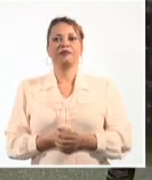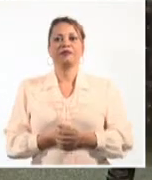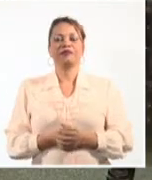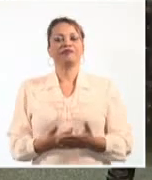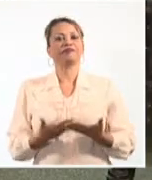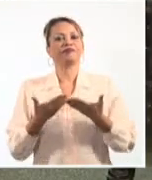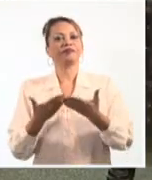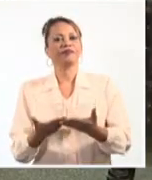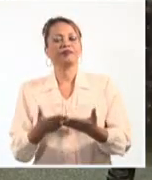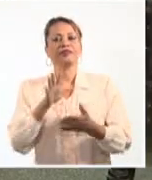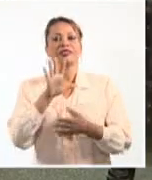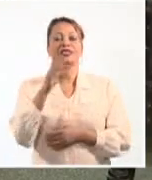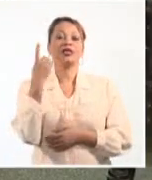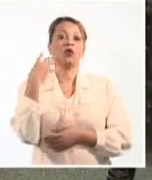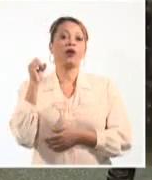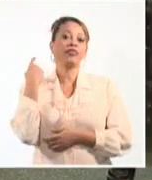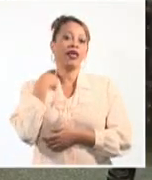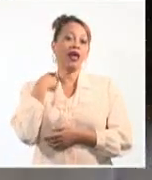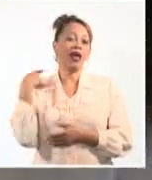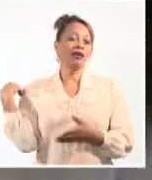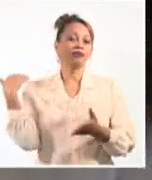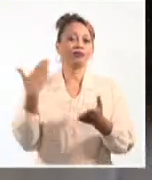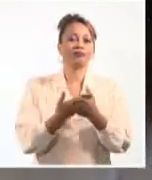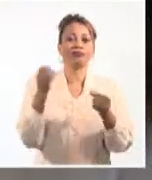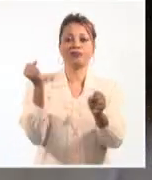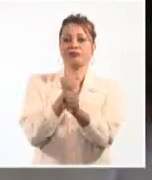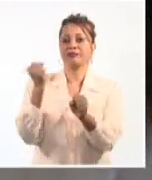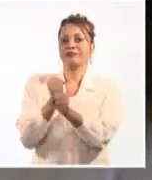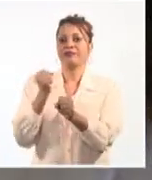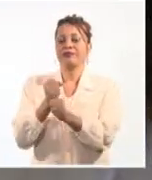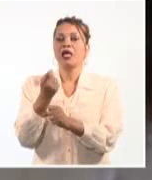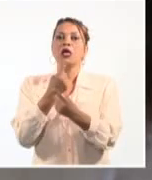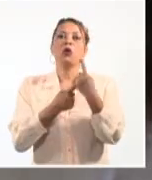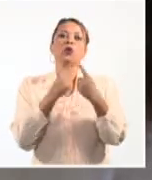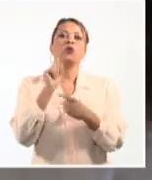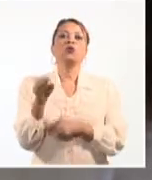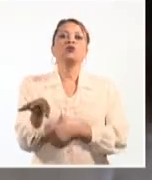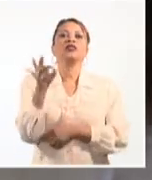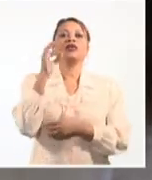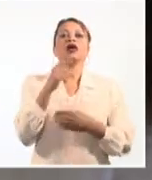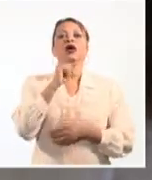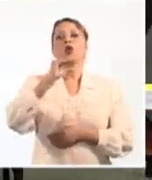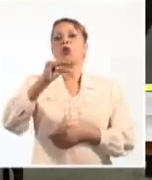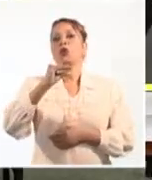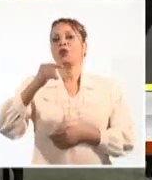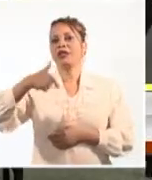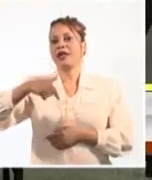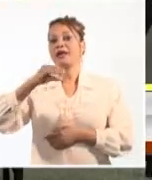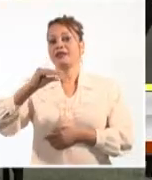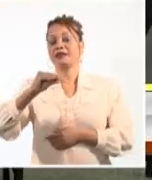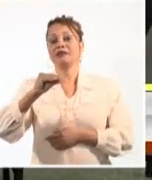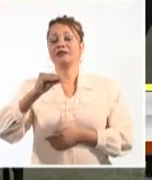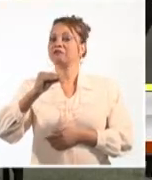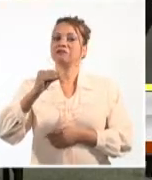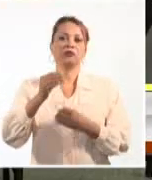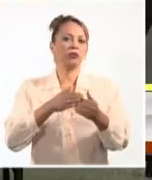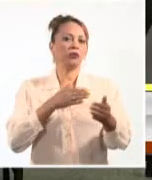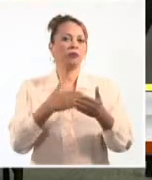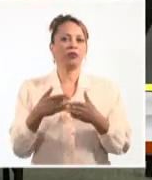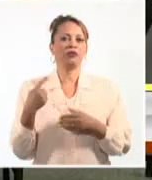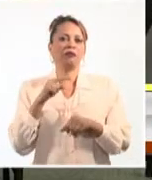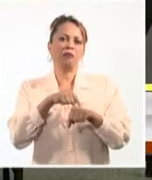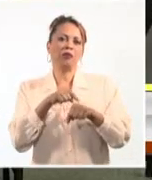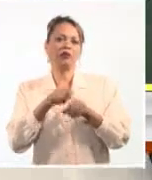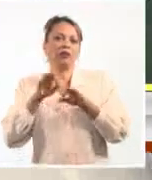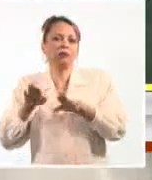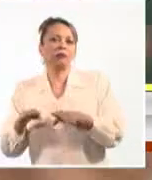unas 5 décadas a la enseñanza y aunque un día decidió jubilarse, lo cierto es que estuvo poco tiempo en el